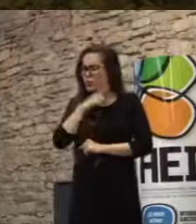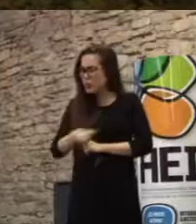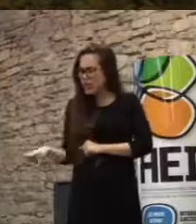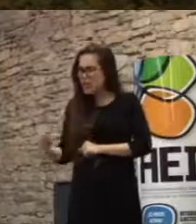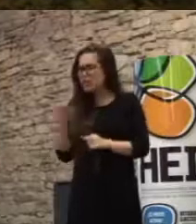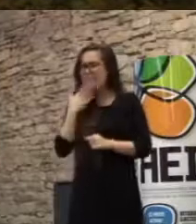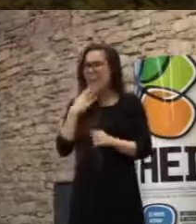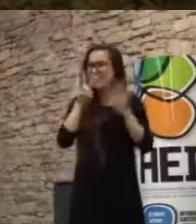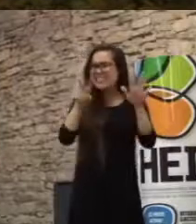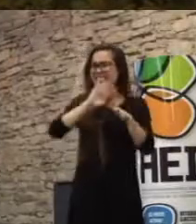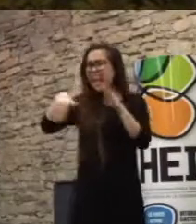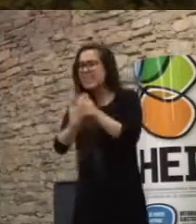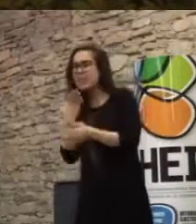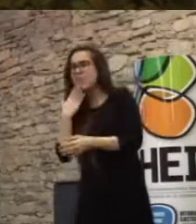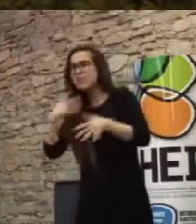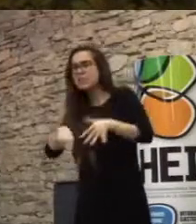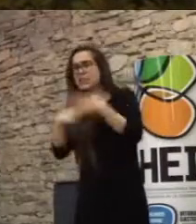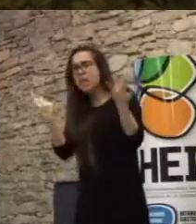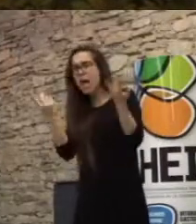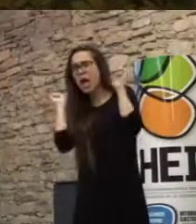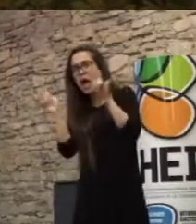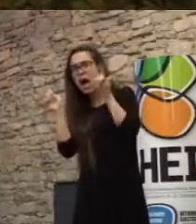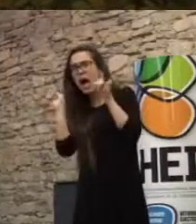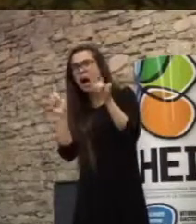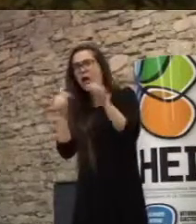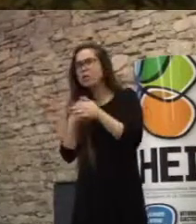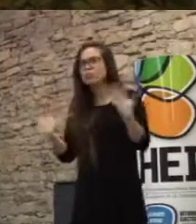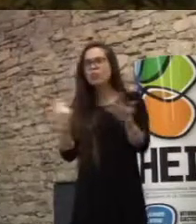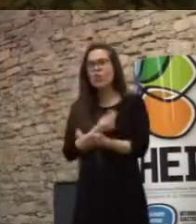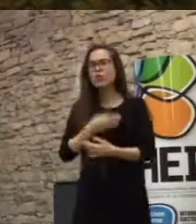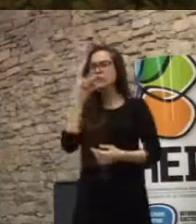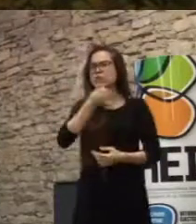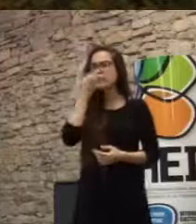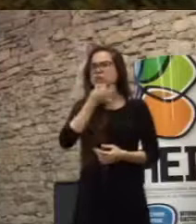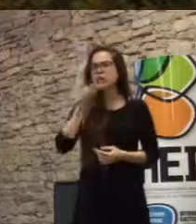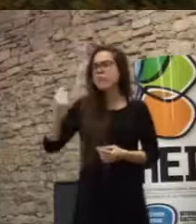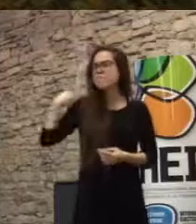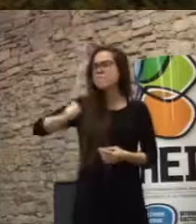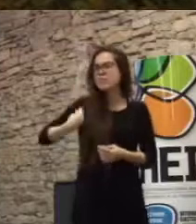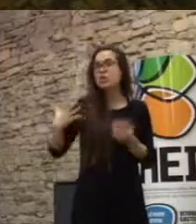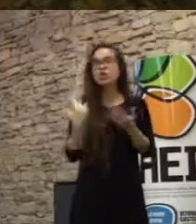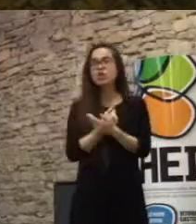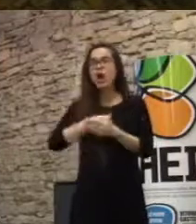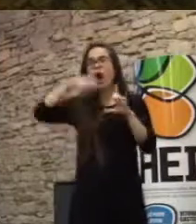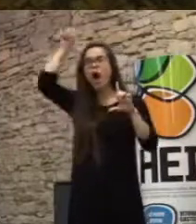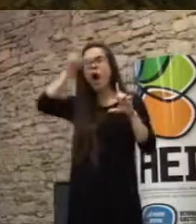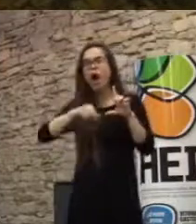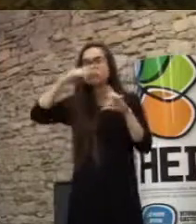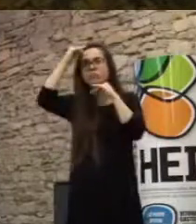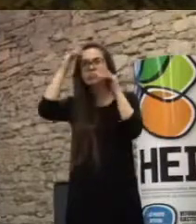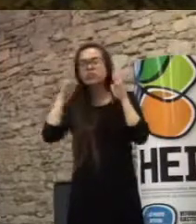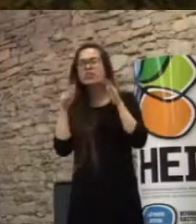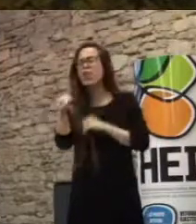años hasta 16 no es cambiar una coma de lo que has dicho y te has metido a todos en el bolsillo cómo haces eso